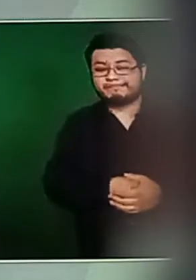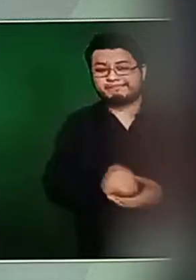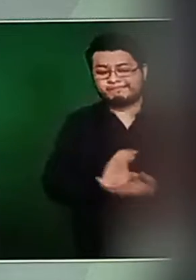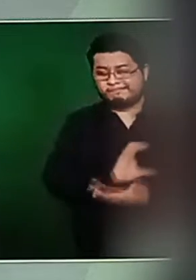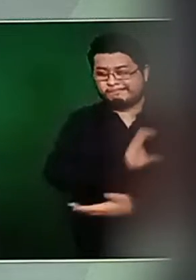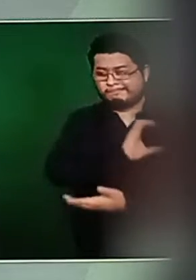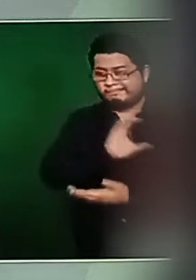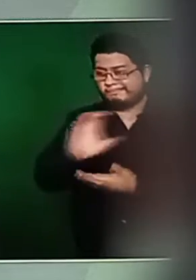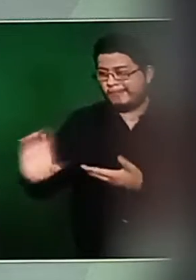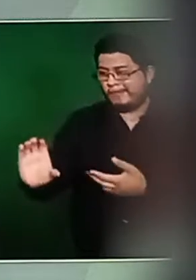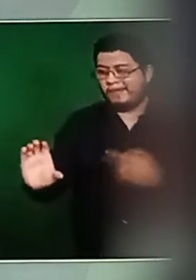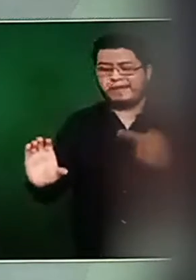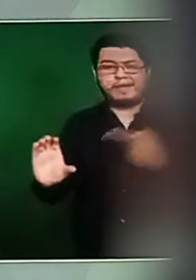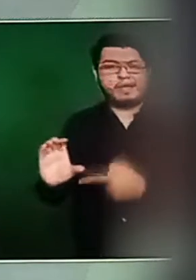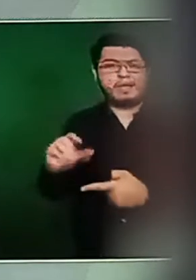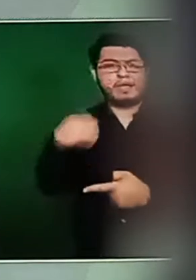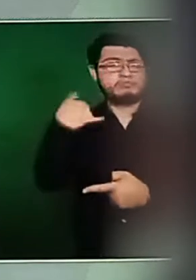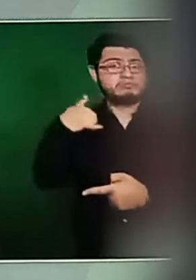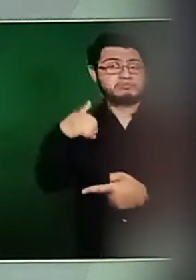de lo que tiene de presupuesto